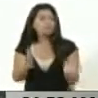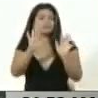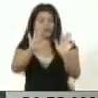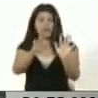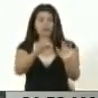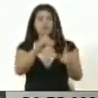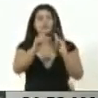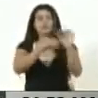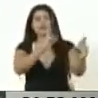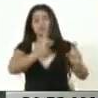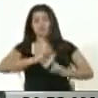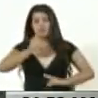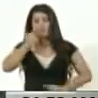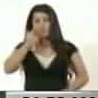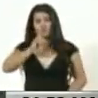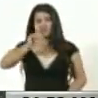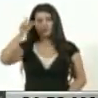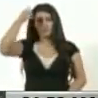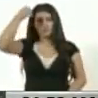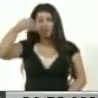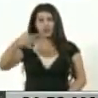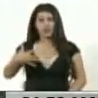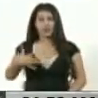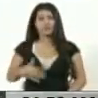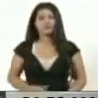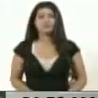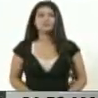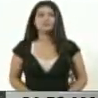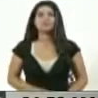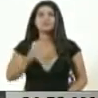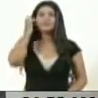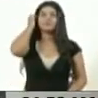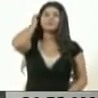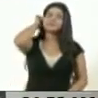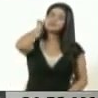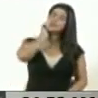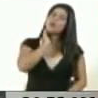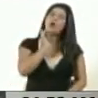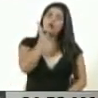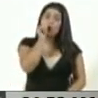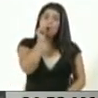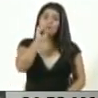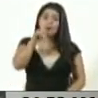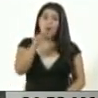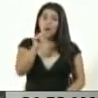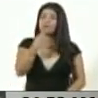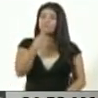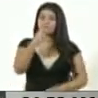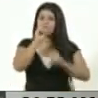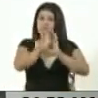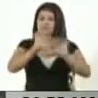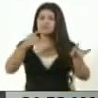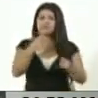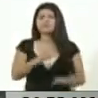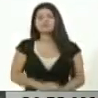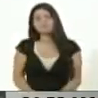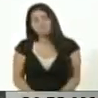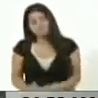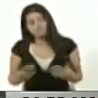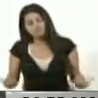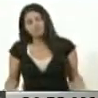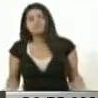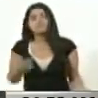hora, 6:54 minutos. Nos dice Juan Martorano, hay toda una escalada para llevarnos a un escenario